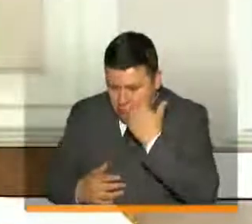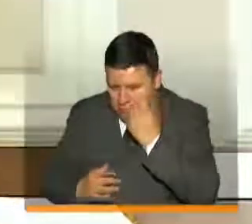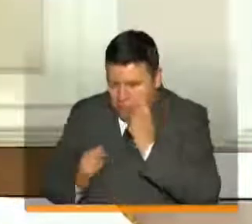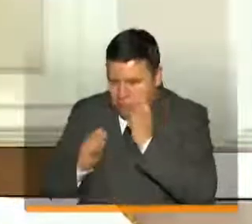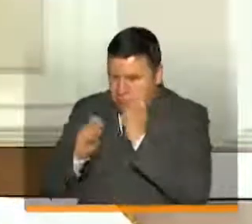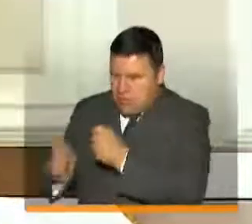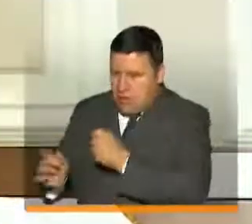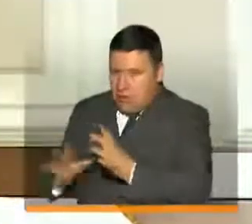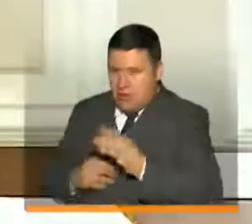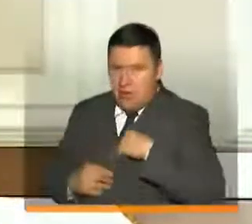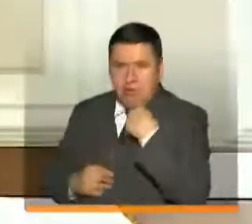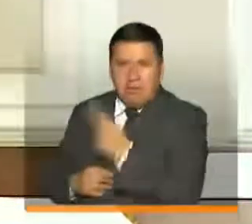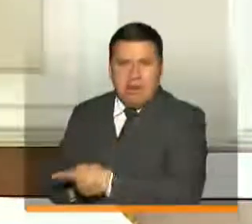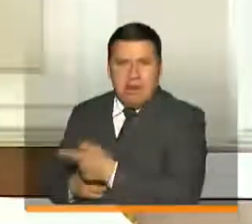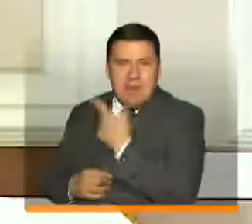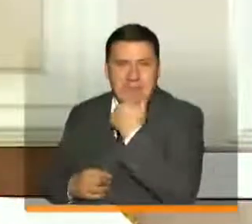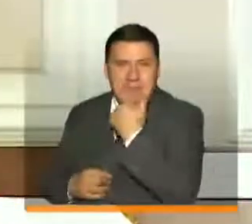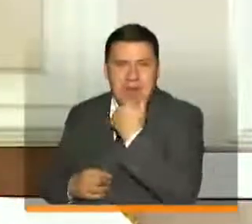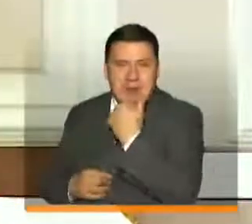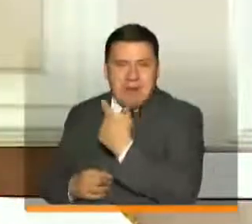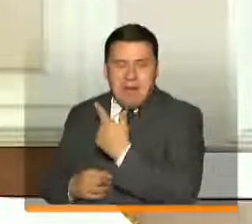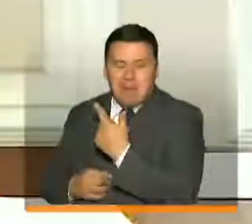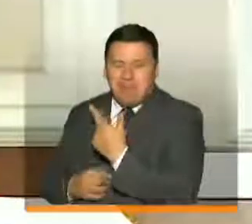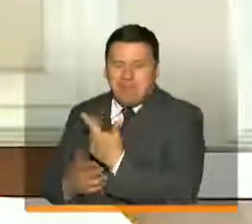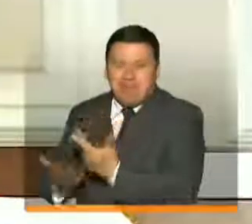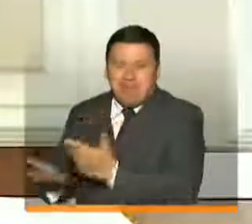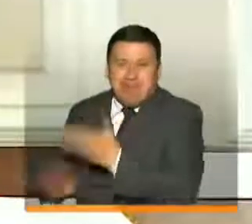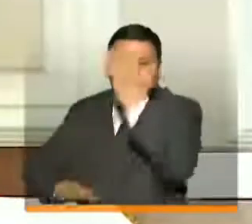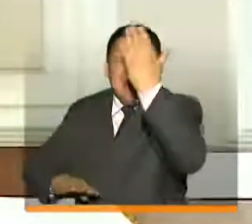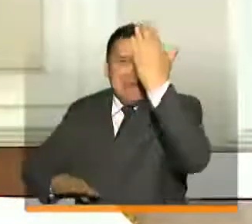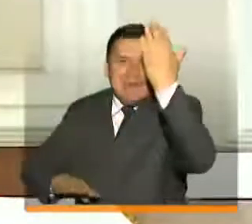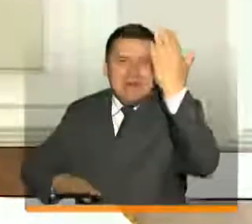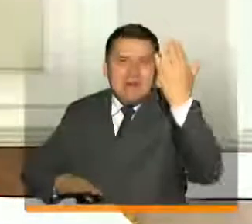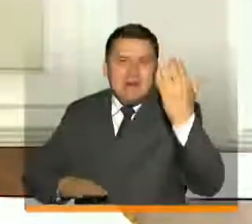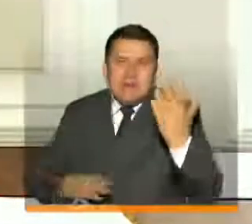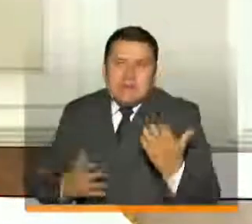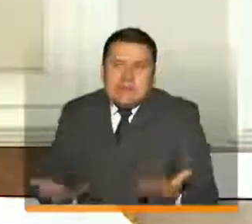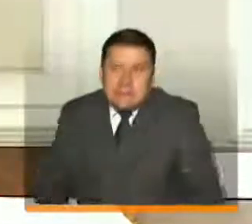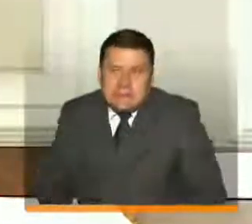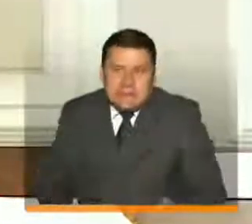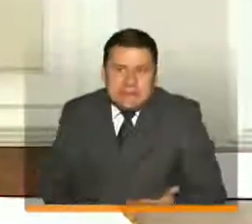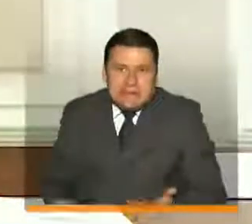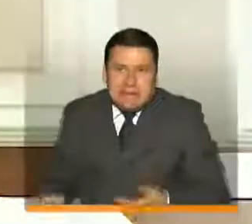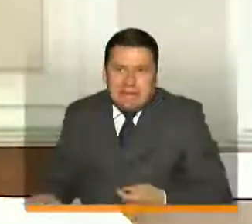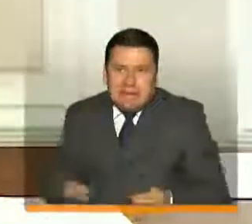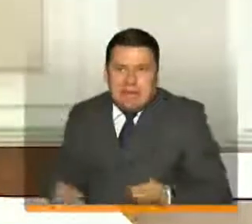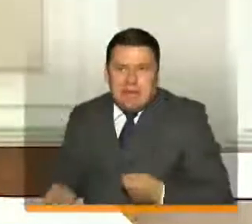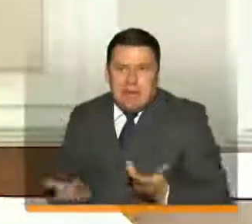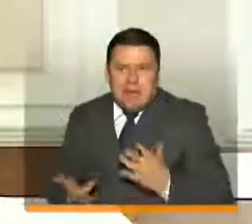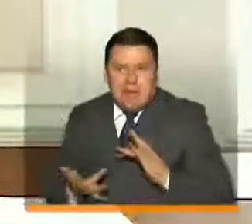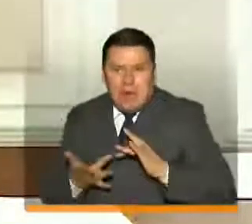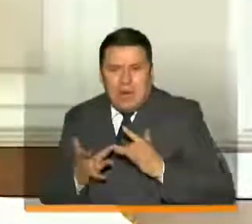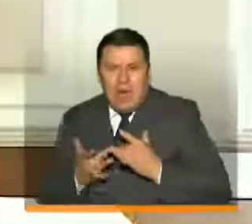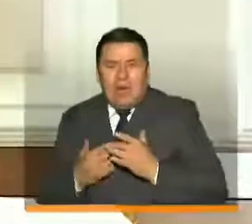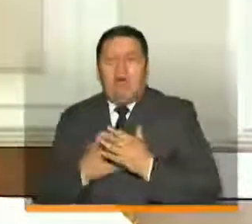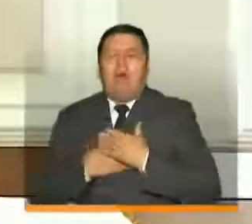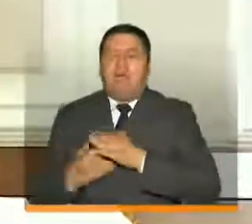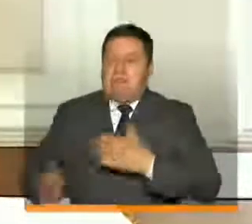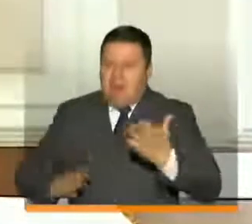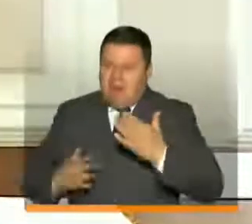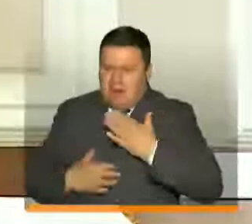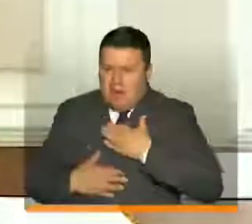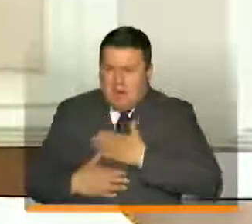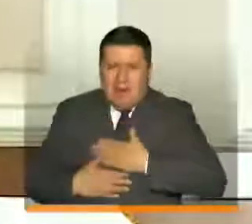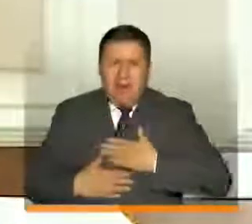virus a su padre con un desenlace fatal. El manejo del duelo, que es algo tan importante,